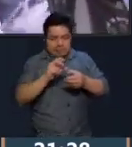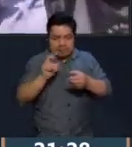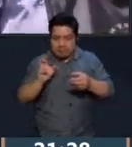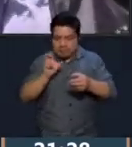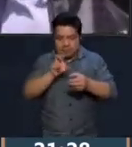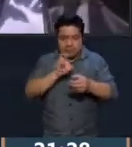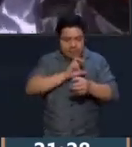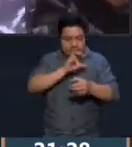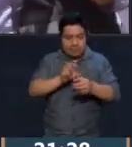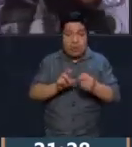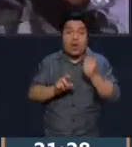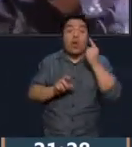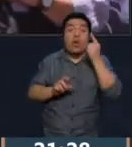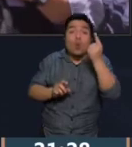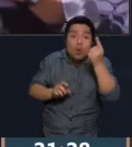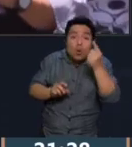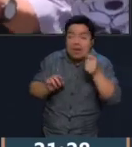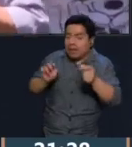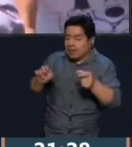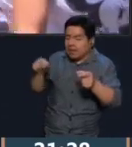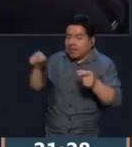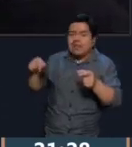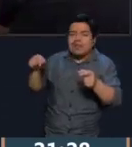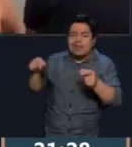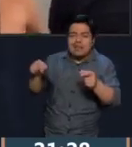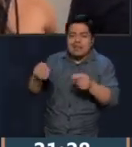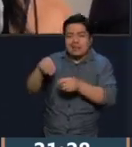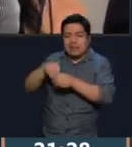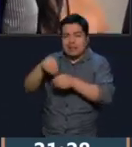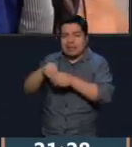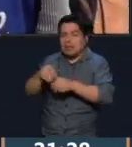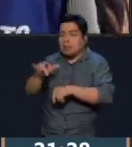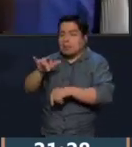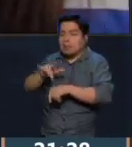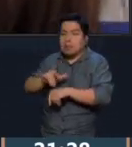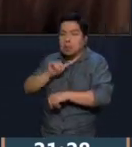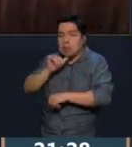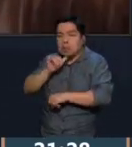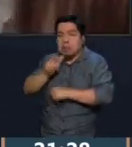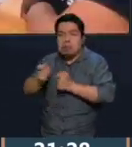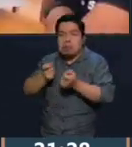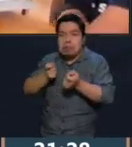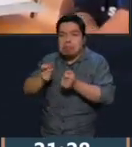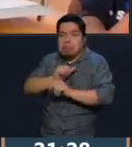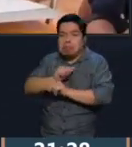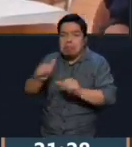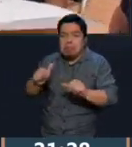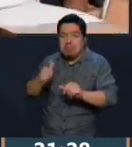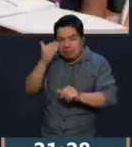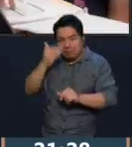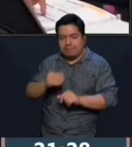ellas son las cuentas que no han sido,